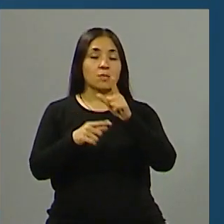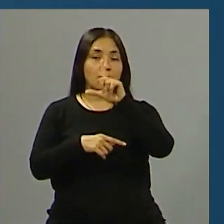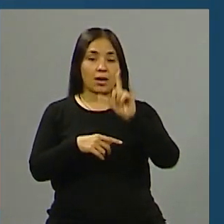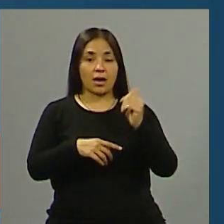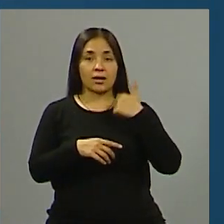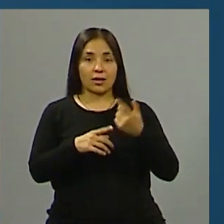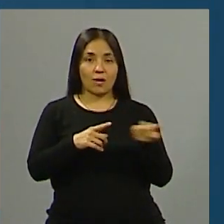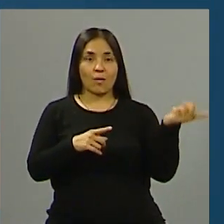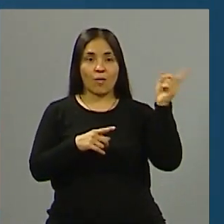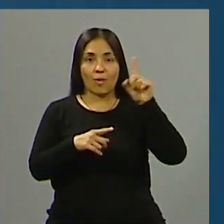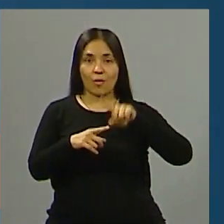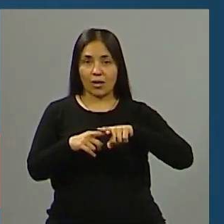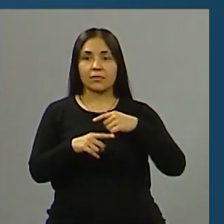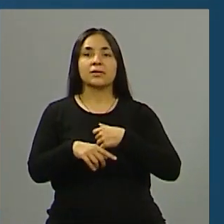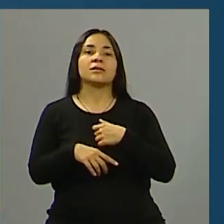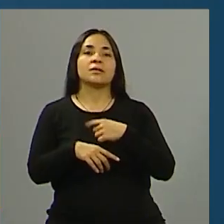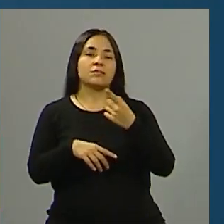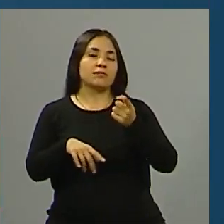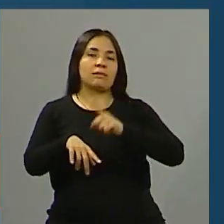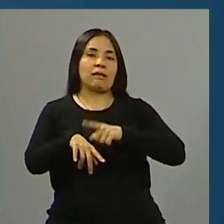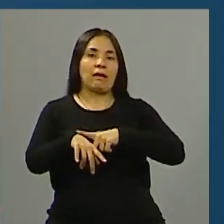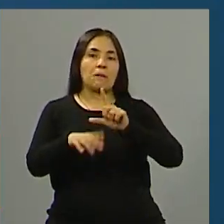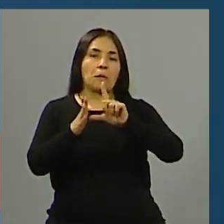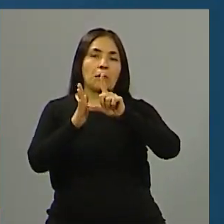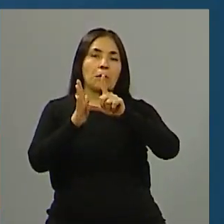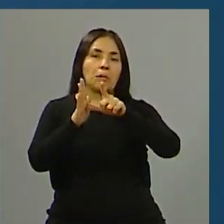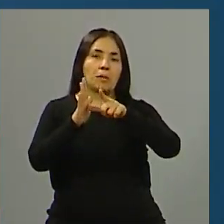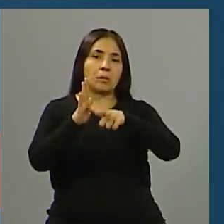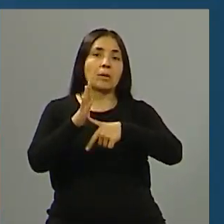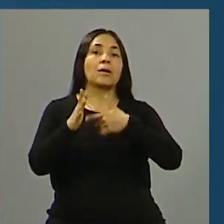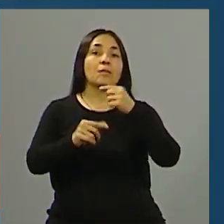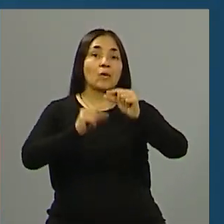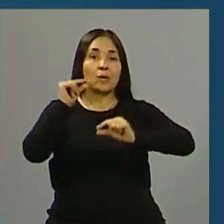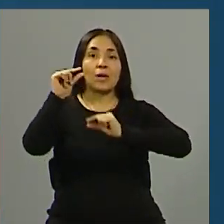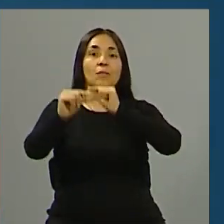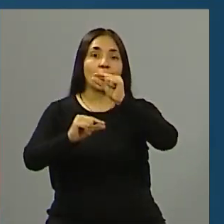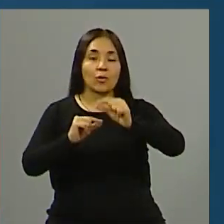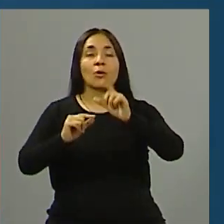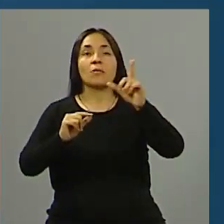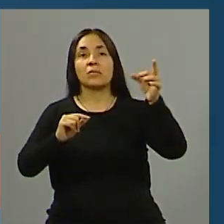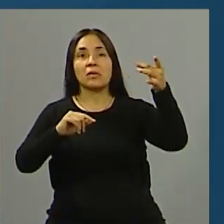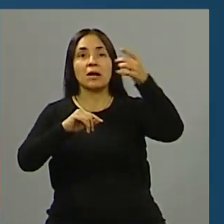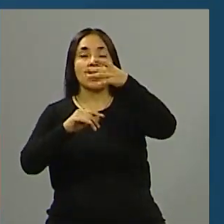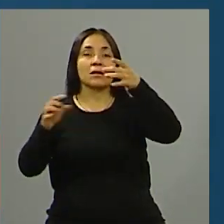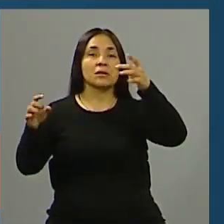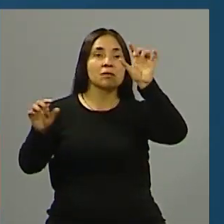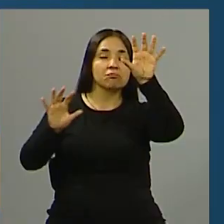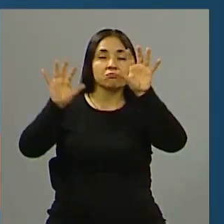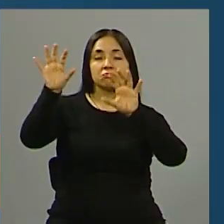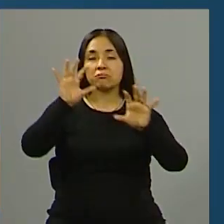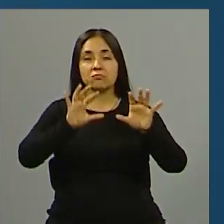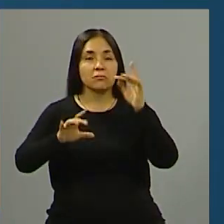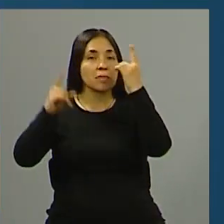Argentina? Primero hay que decir que llevó mucho tiempo, finalmente se ha ido concretando en distintos puntos del país de manera, hay